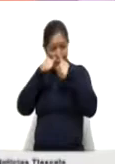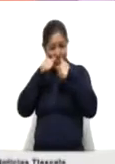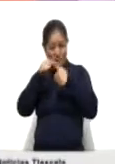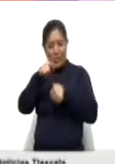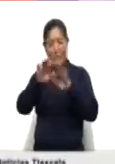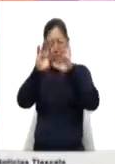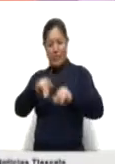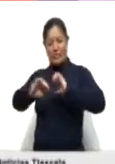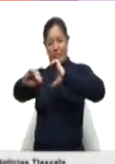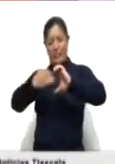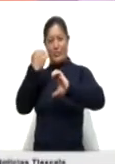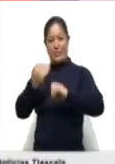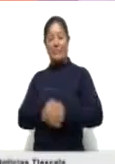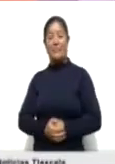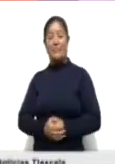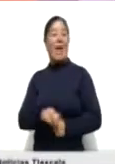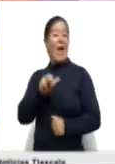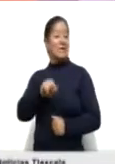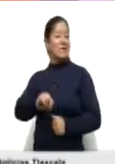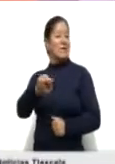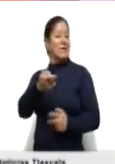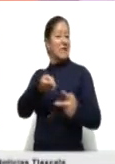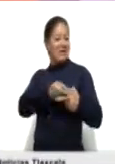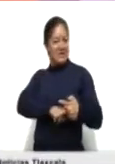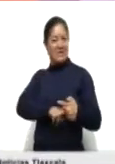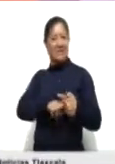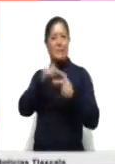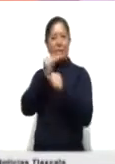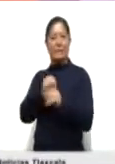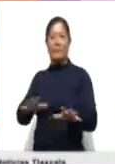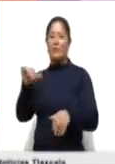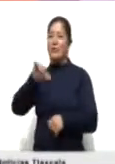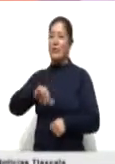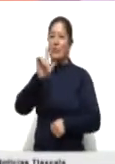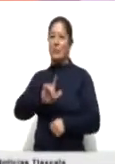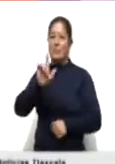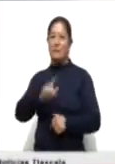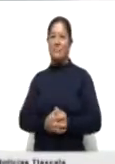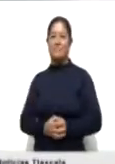sus comentarios. Y bueno, con esto damos inicio a la información de este lunes.